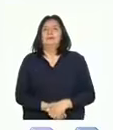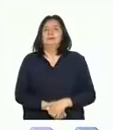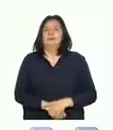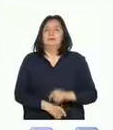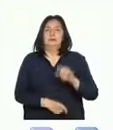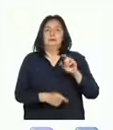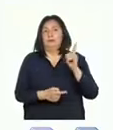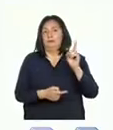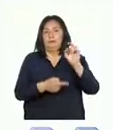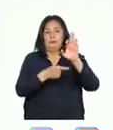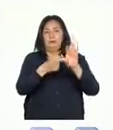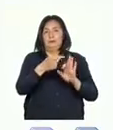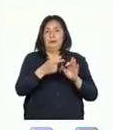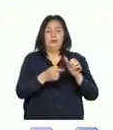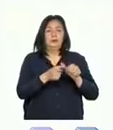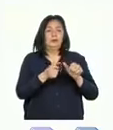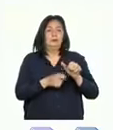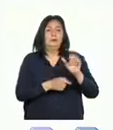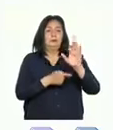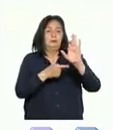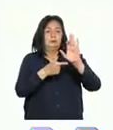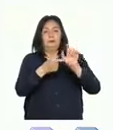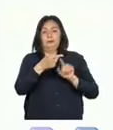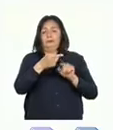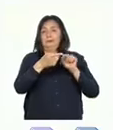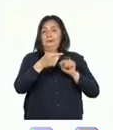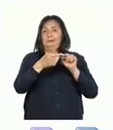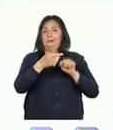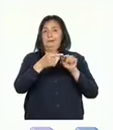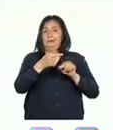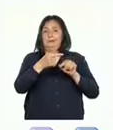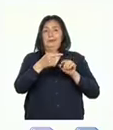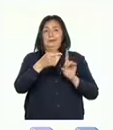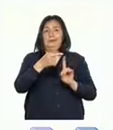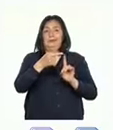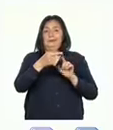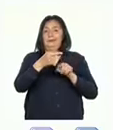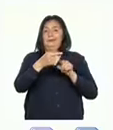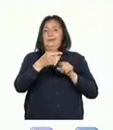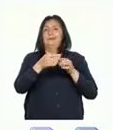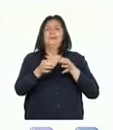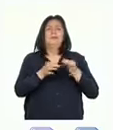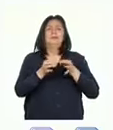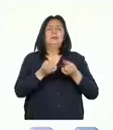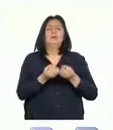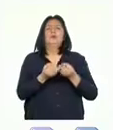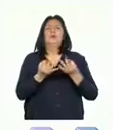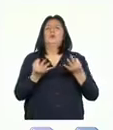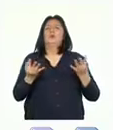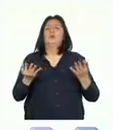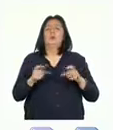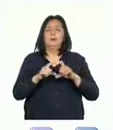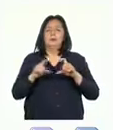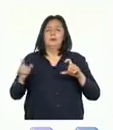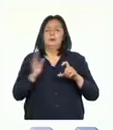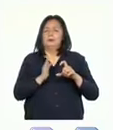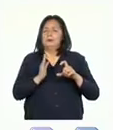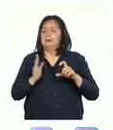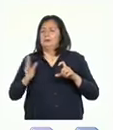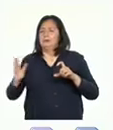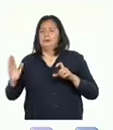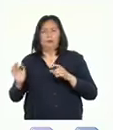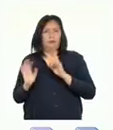En una fracción, el número de abajo, es decir, el denominador, indica la cantidad de partes iguales en